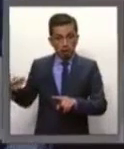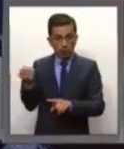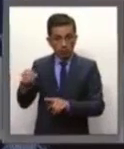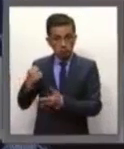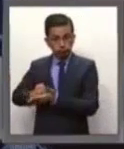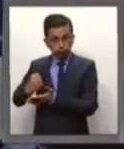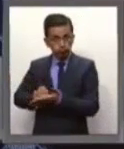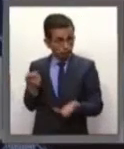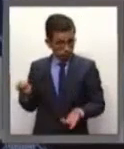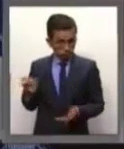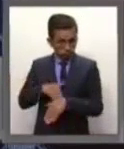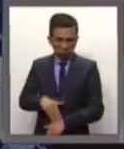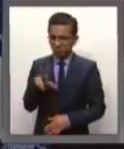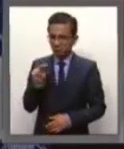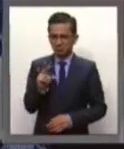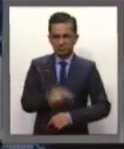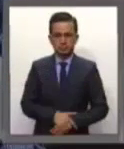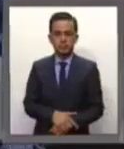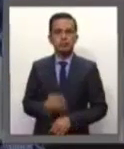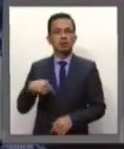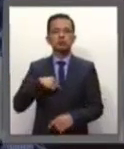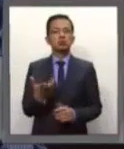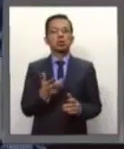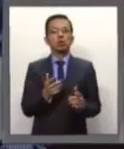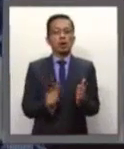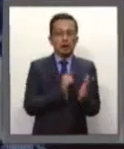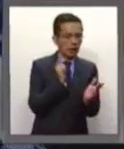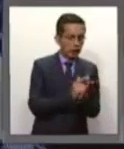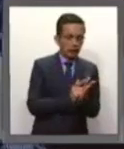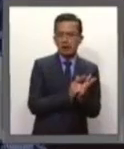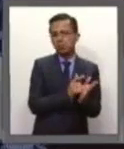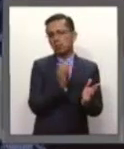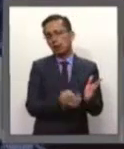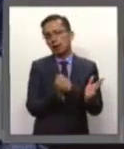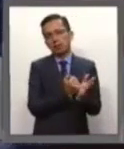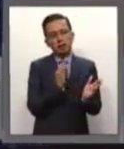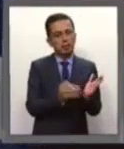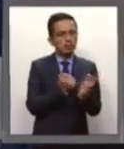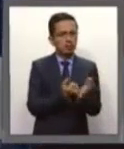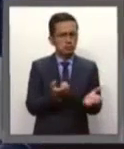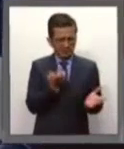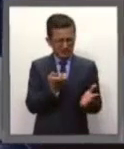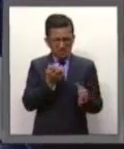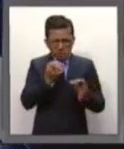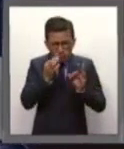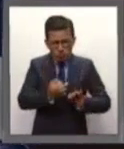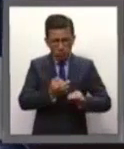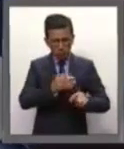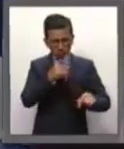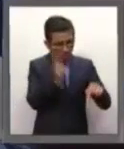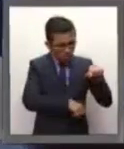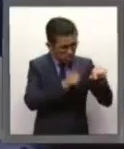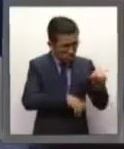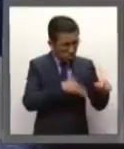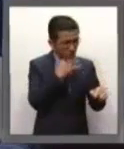exigiéndonos. Estamos aprobando leyes que no están combatiendo de fondo la corrupción y no estamos